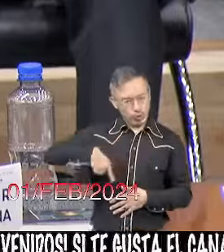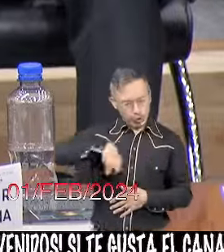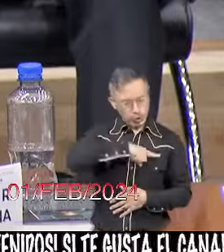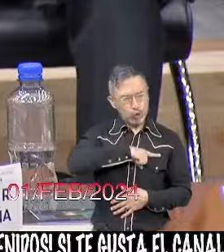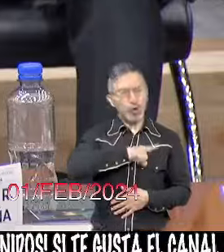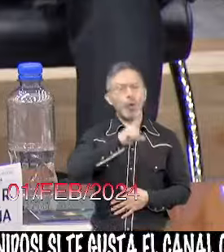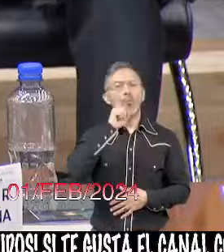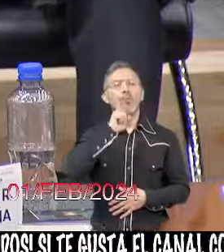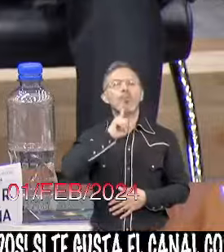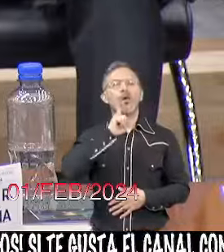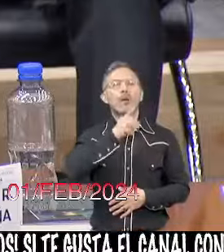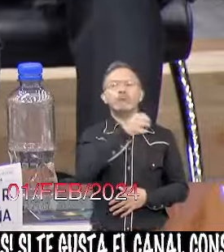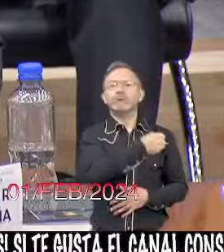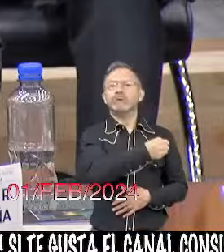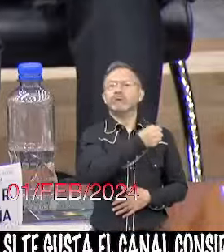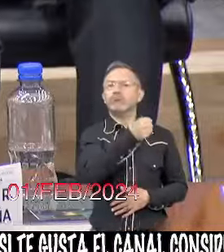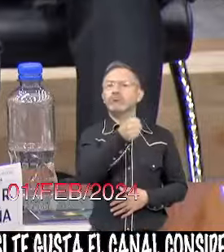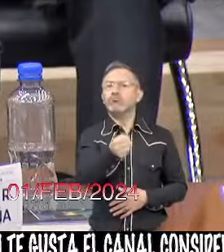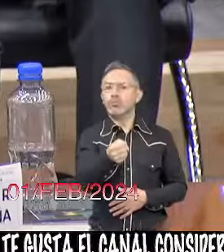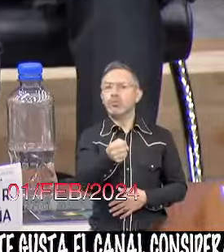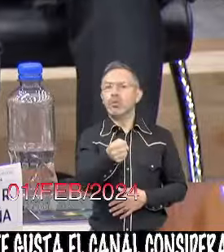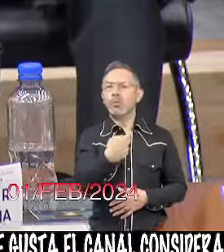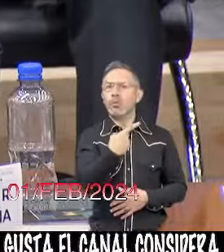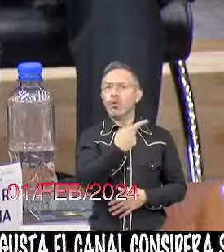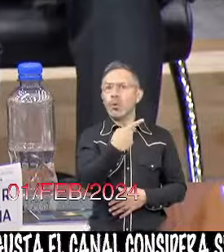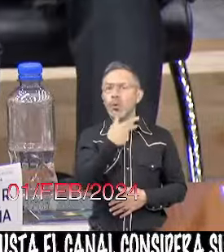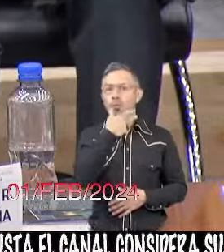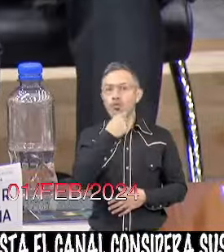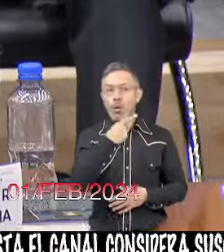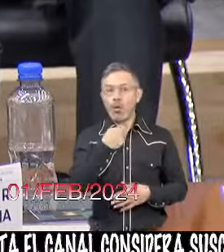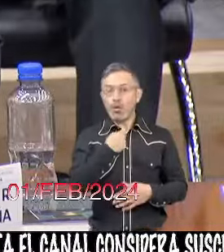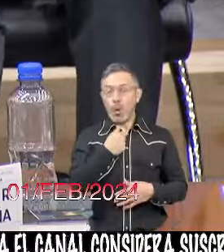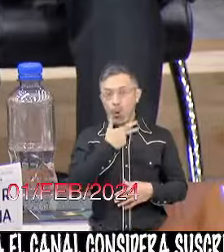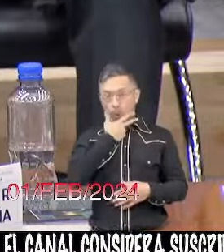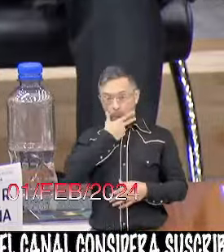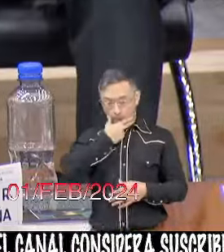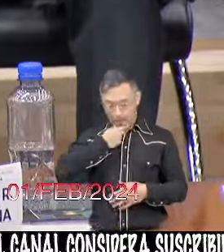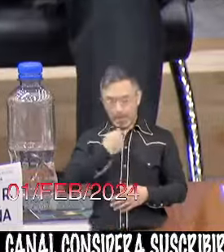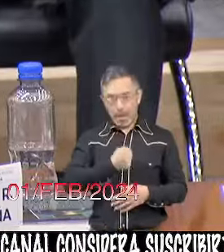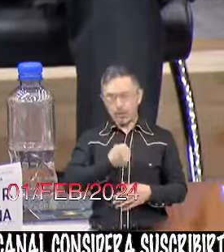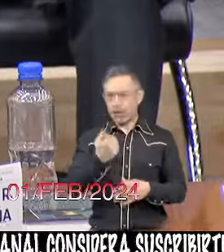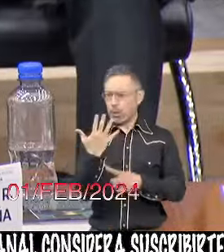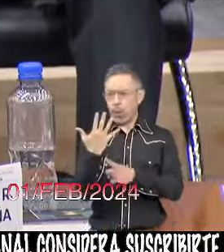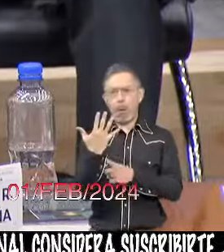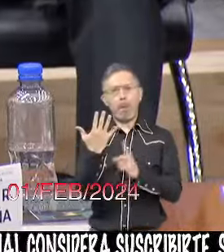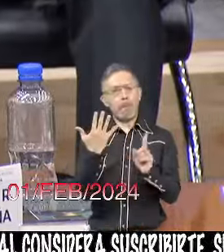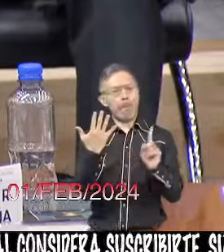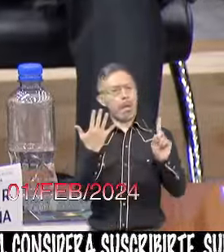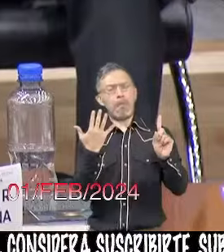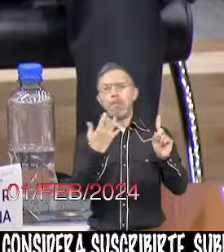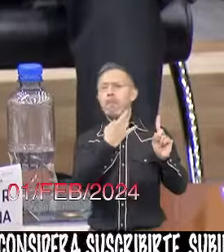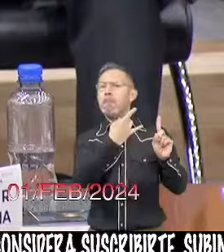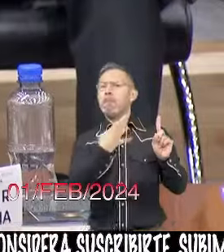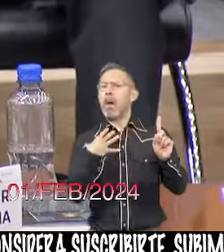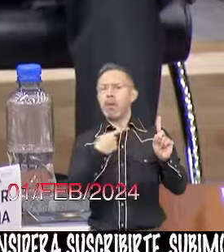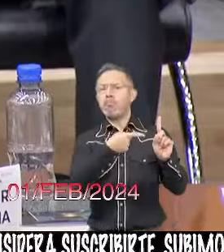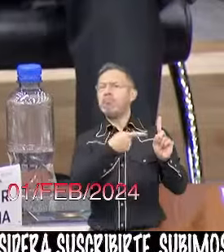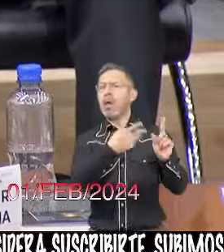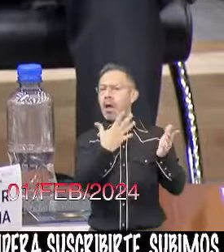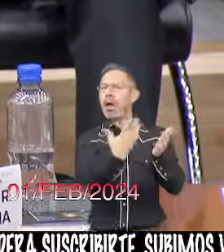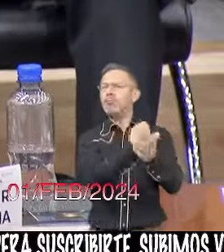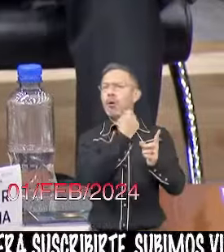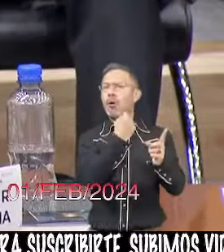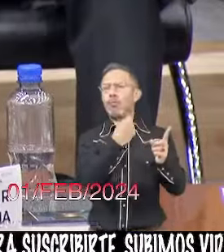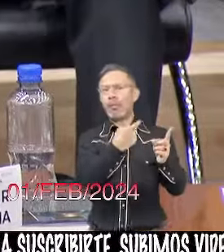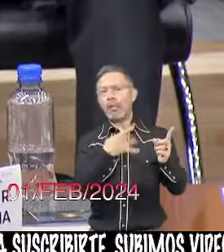trato de igualdad nos ganó a 5 machinrines la candidatura. Ella no pidió acción afirmativa ni pidió